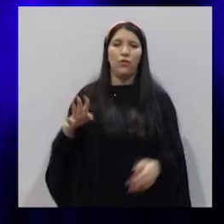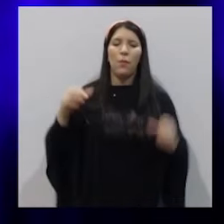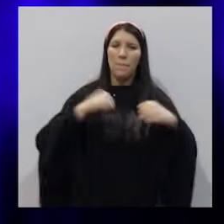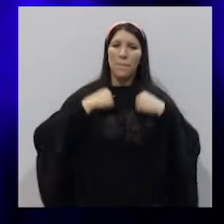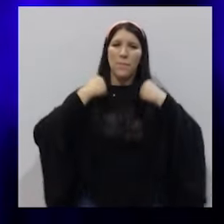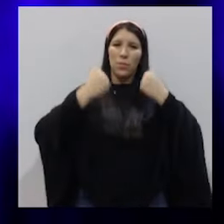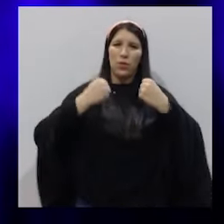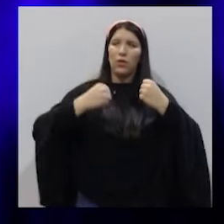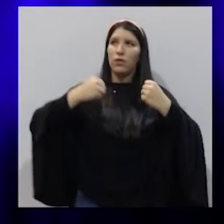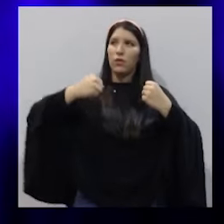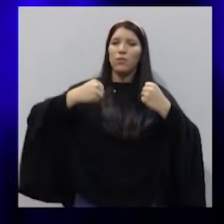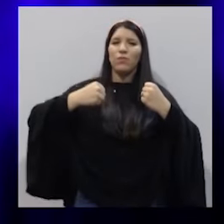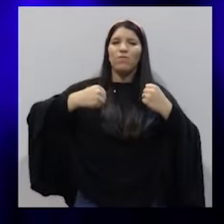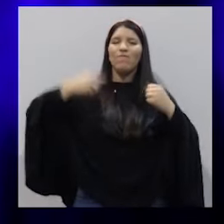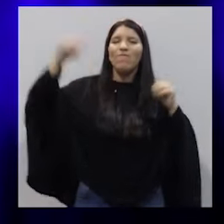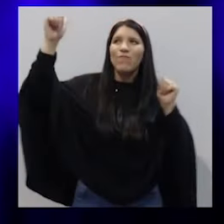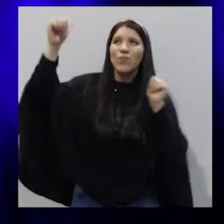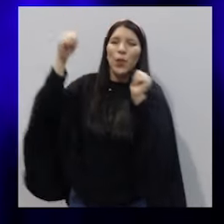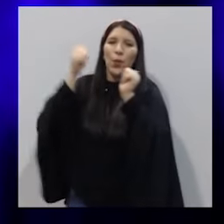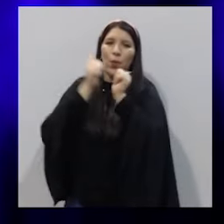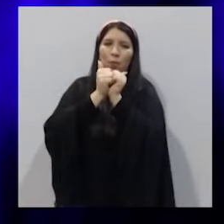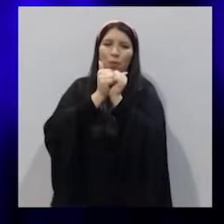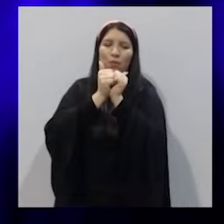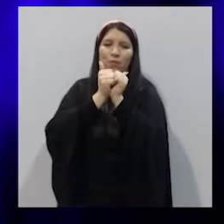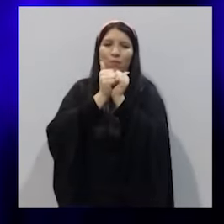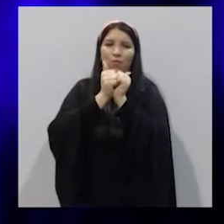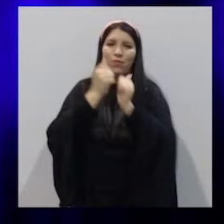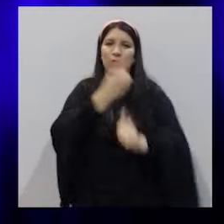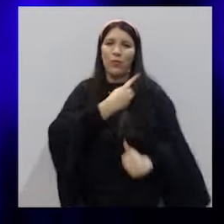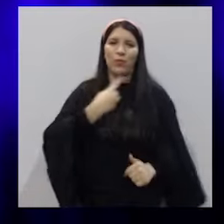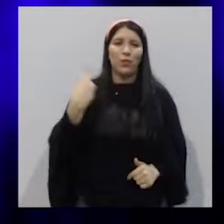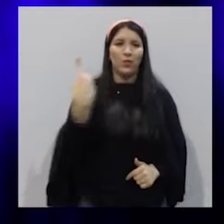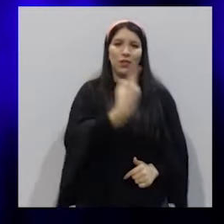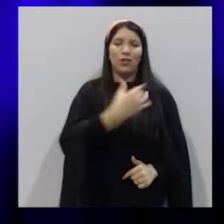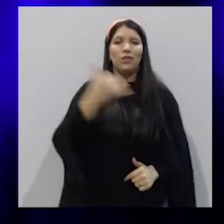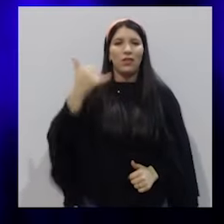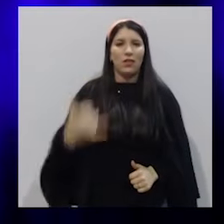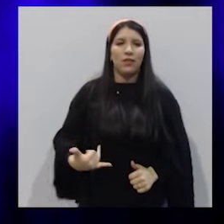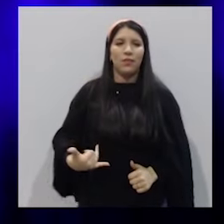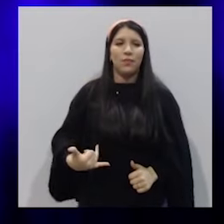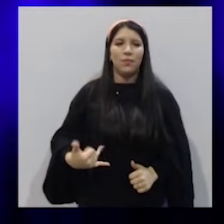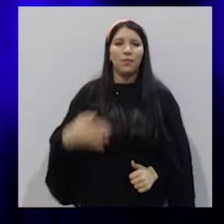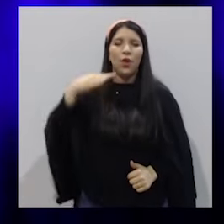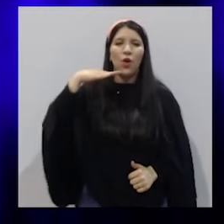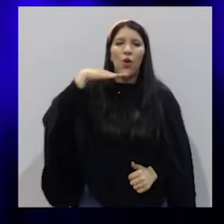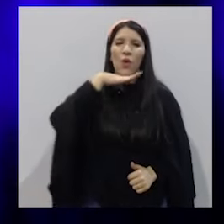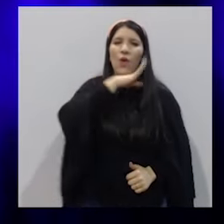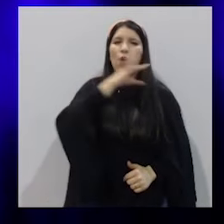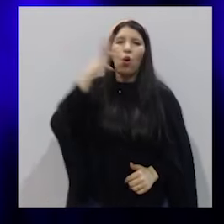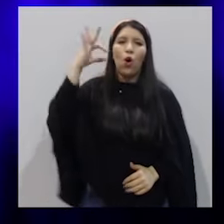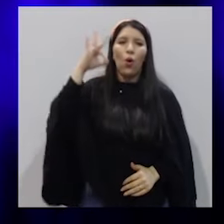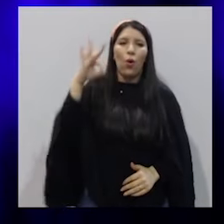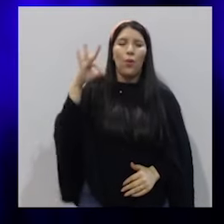quiero cerrar con lo que dice jose 1 verso 9 y este pasaje es maravilloso para fortalecer nuestra vida